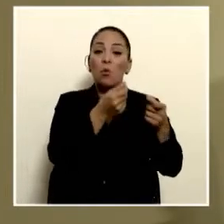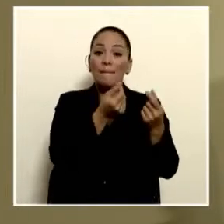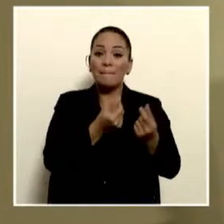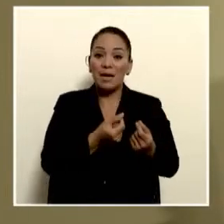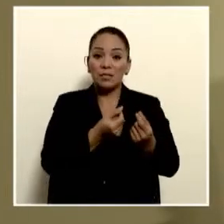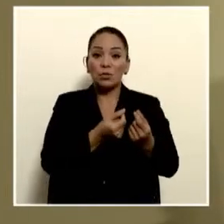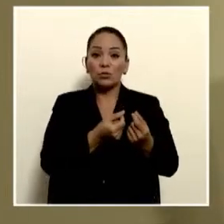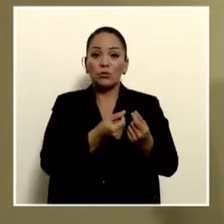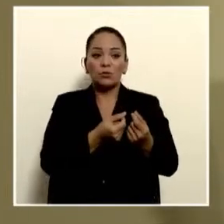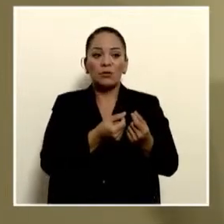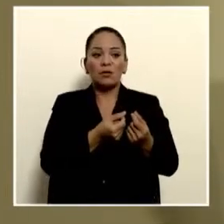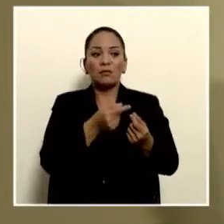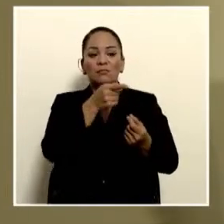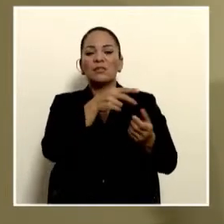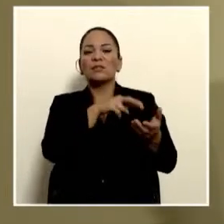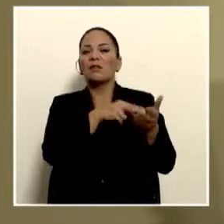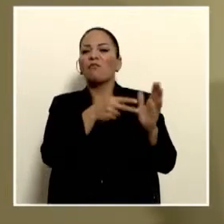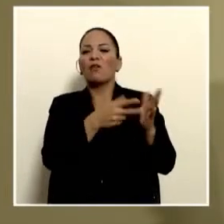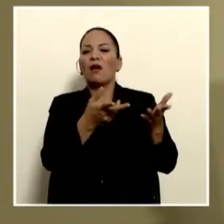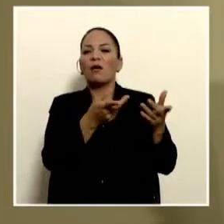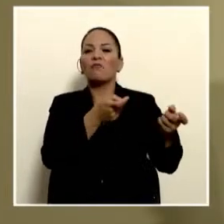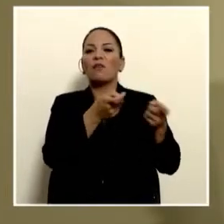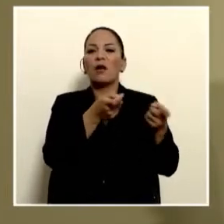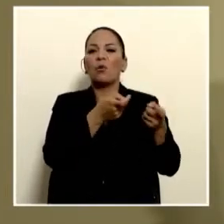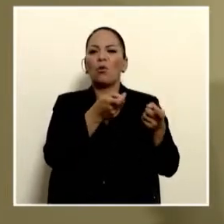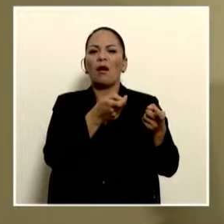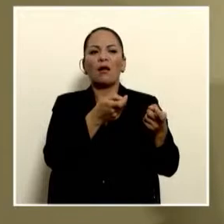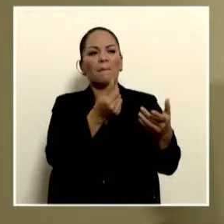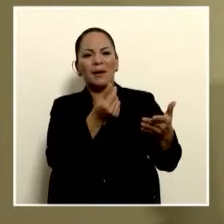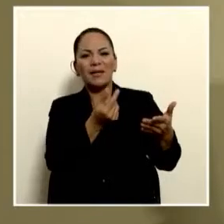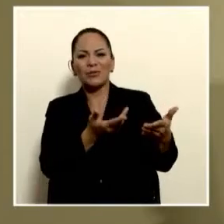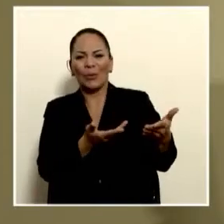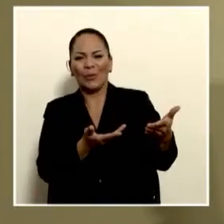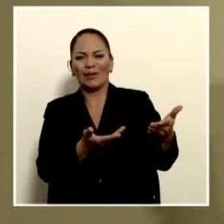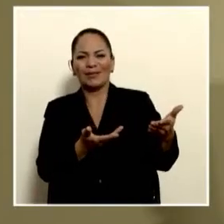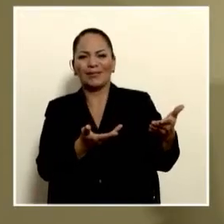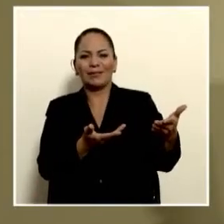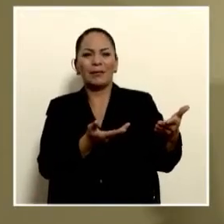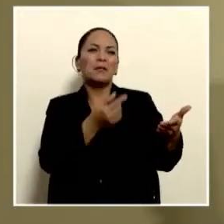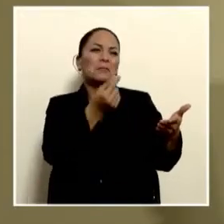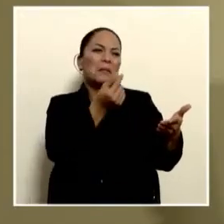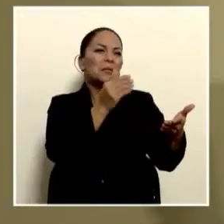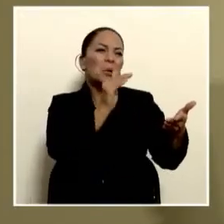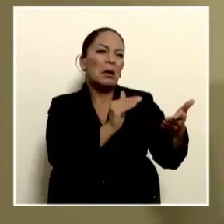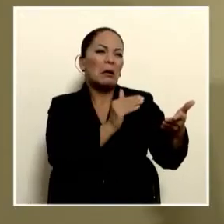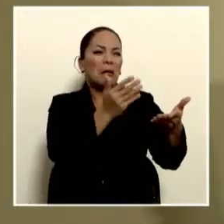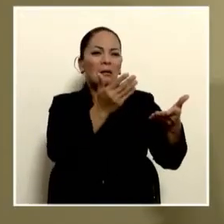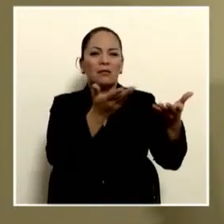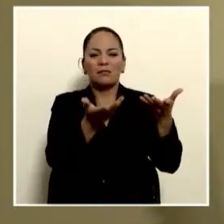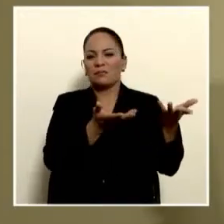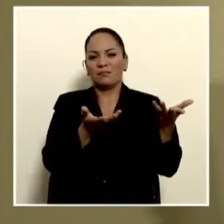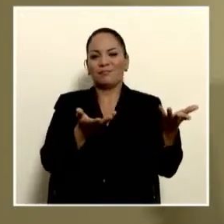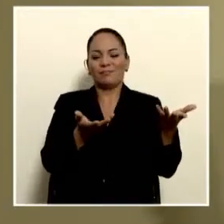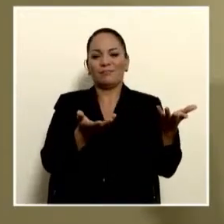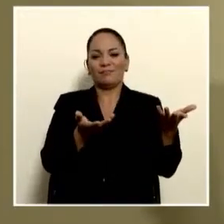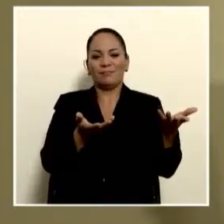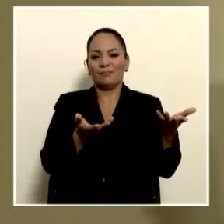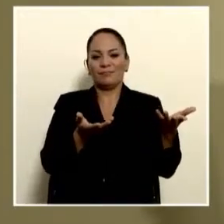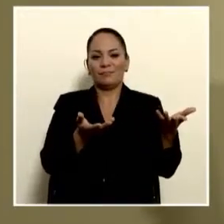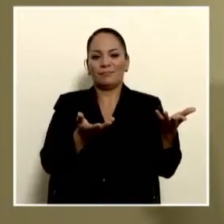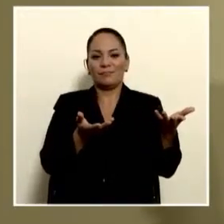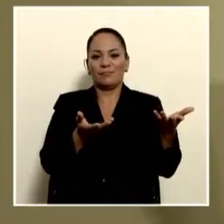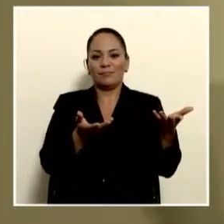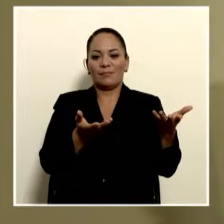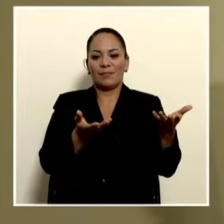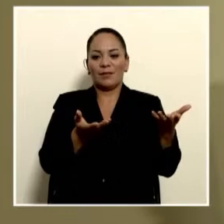se presta para regularme el precio. No. En las sociedades modernas y prósperas